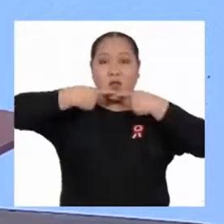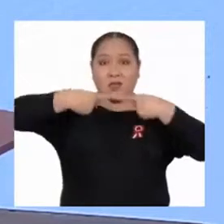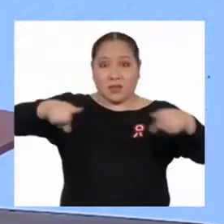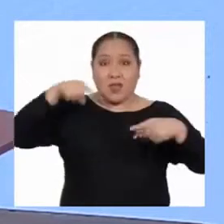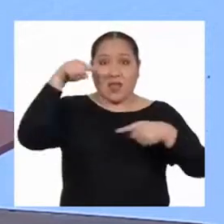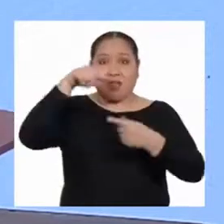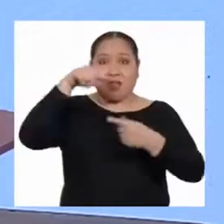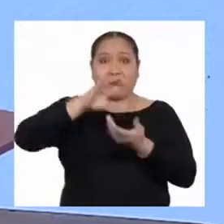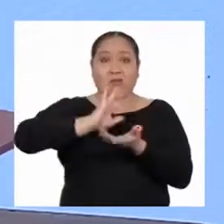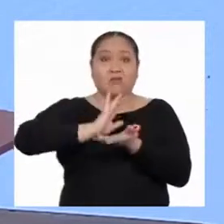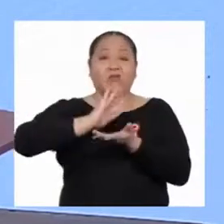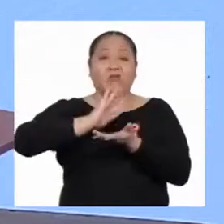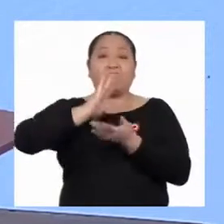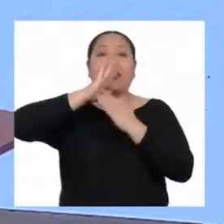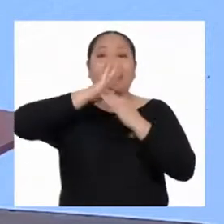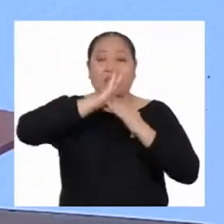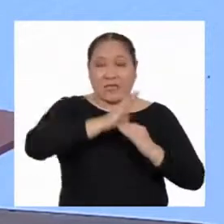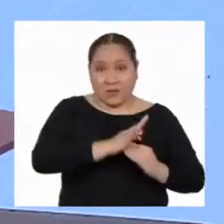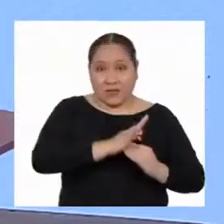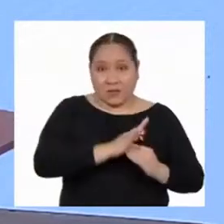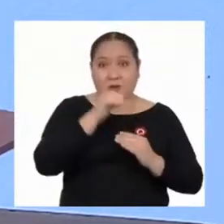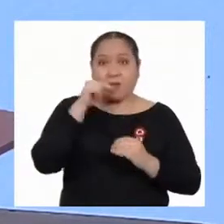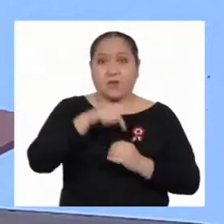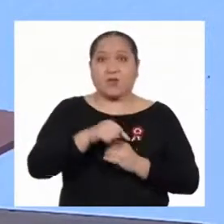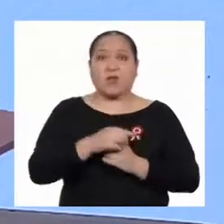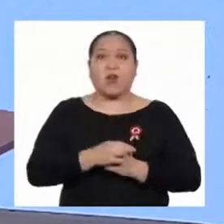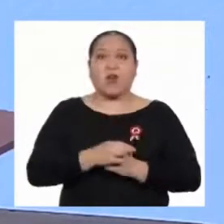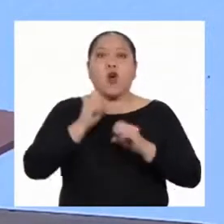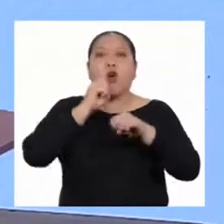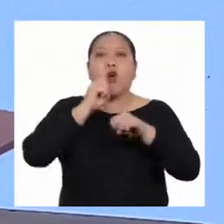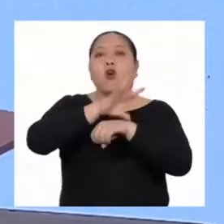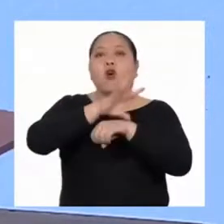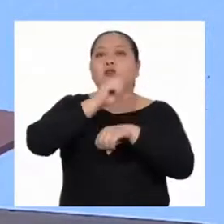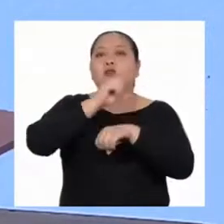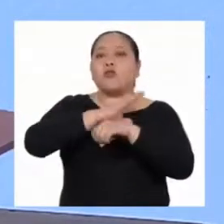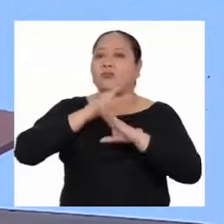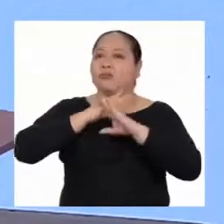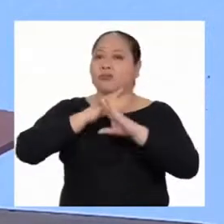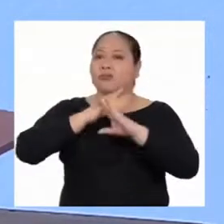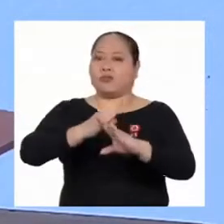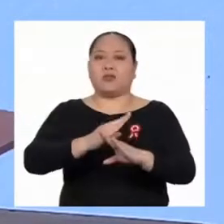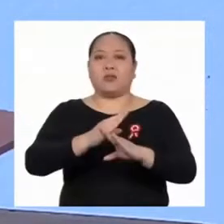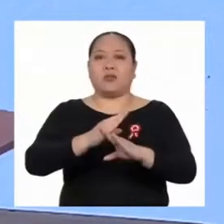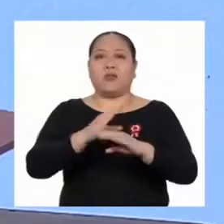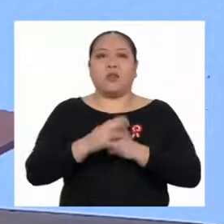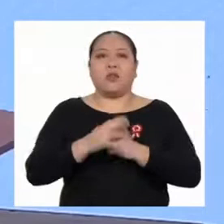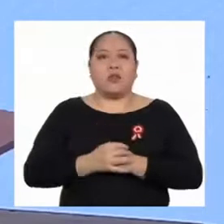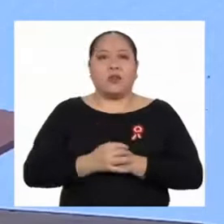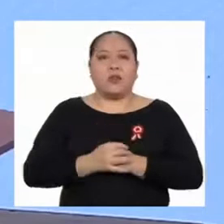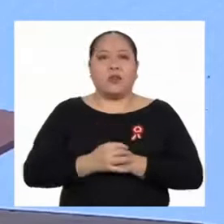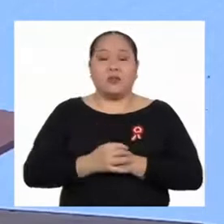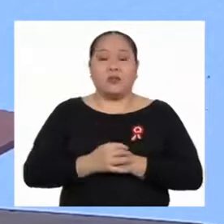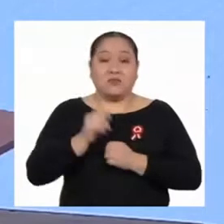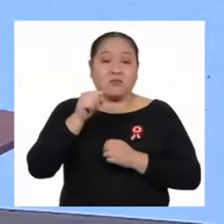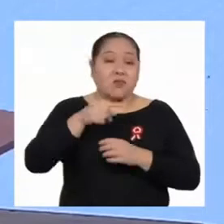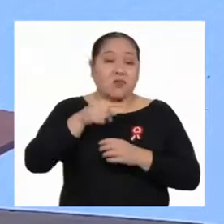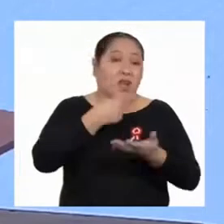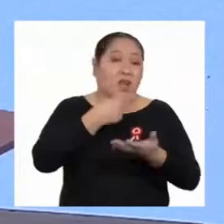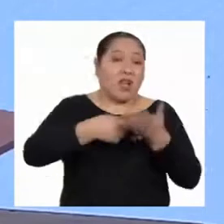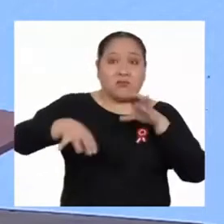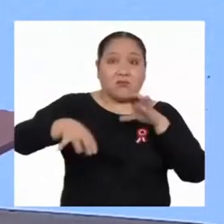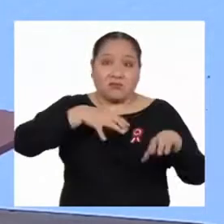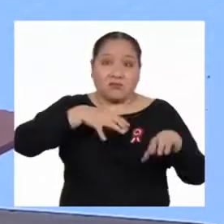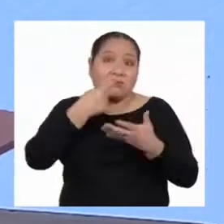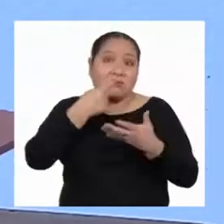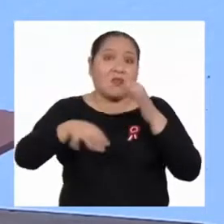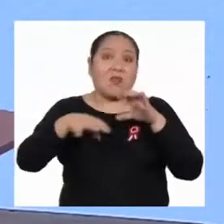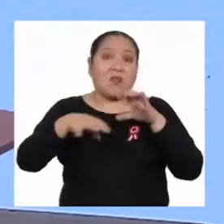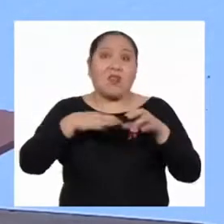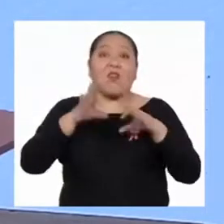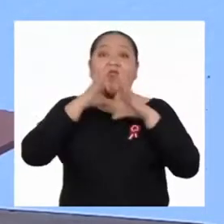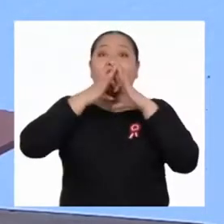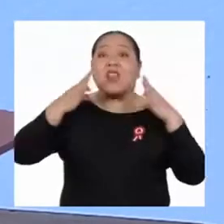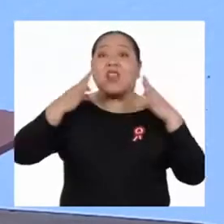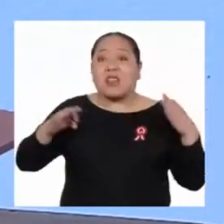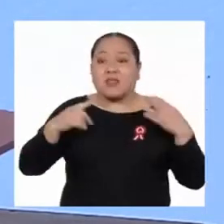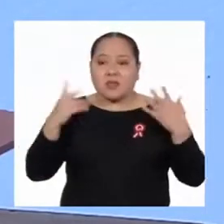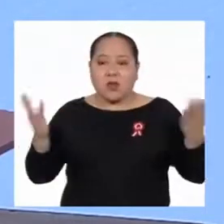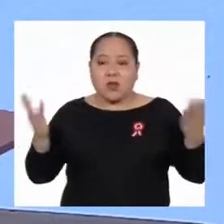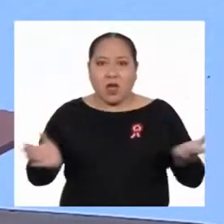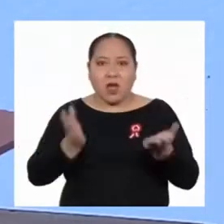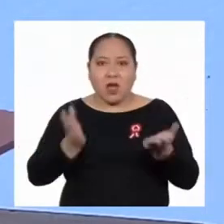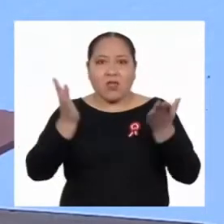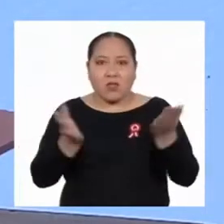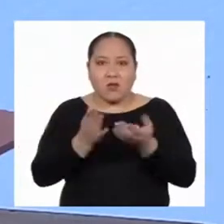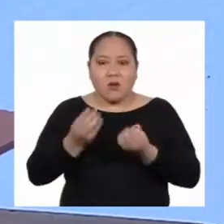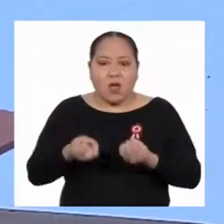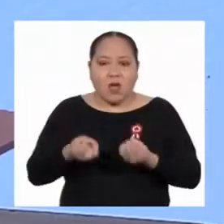a la discriminación, consejos para detenerla, acciones que podemos realizar, frases que nos animen